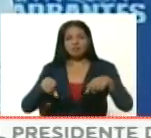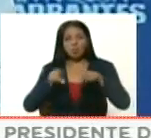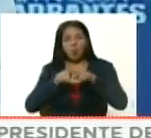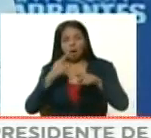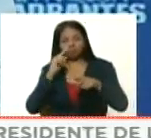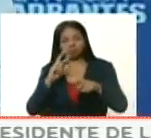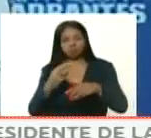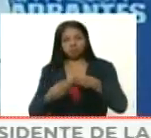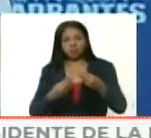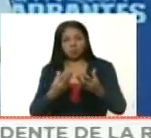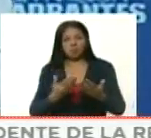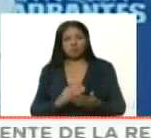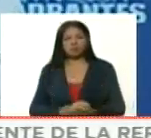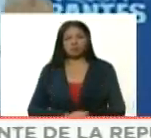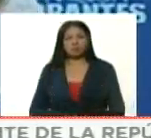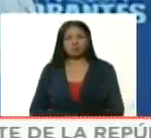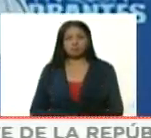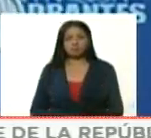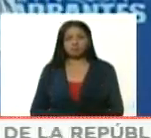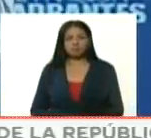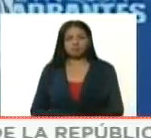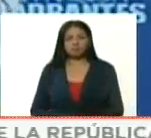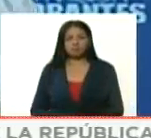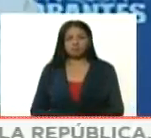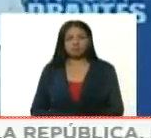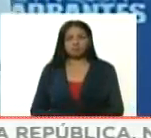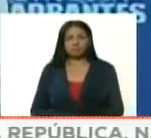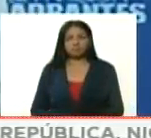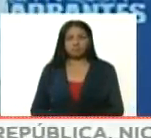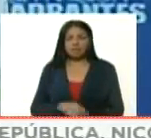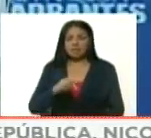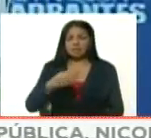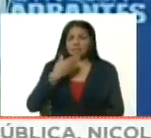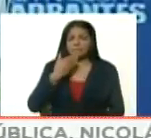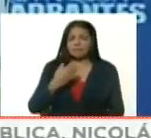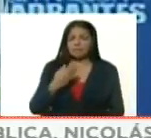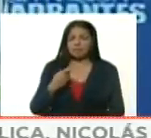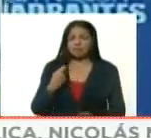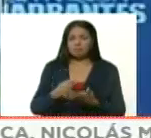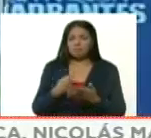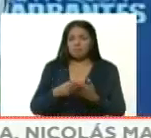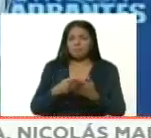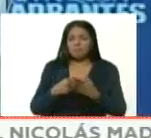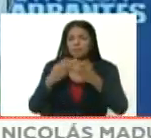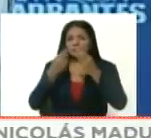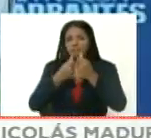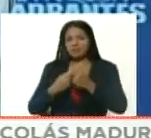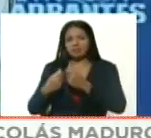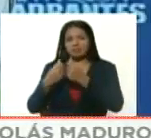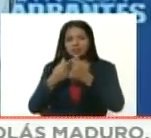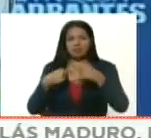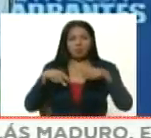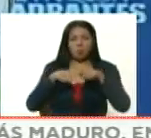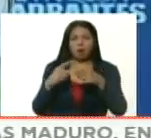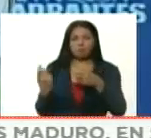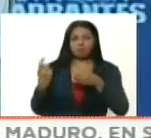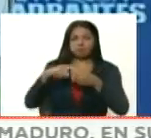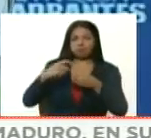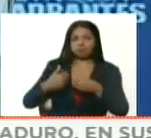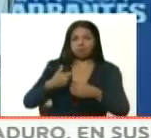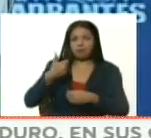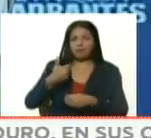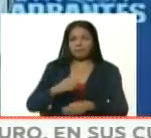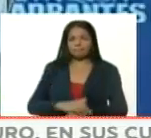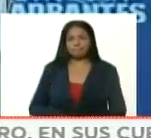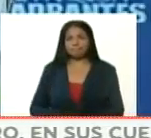¿Ah? Así que por aquí me están solicitando recursos financieros adicionales por el